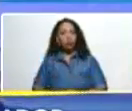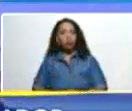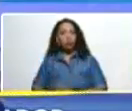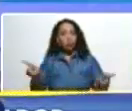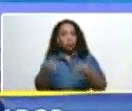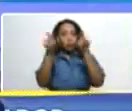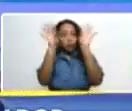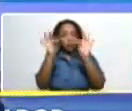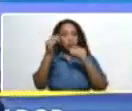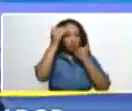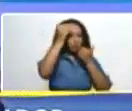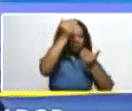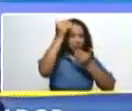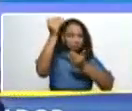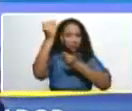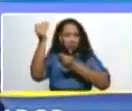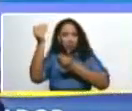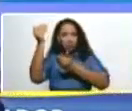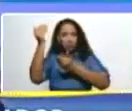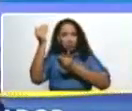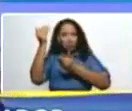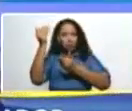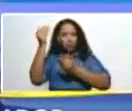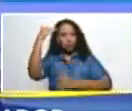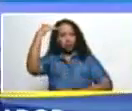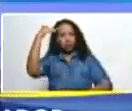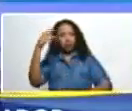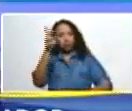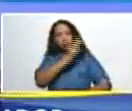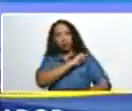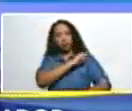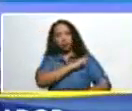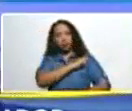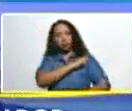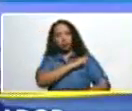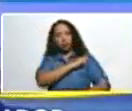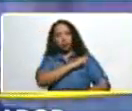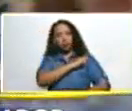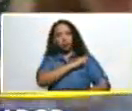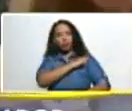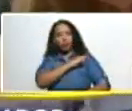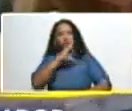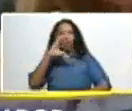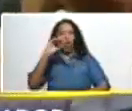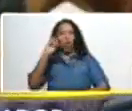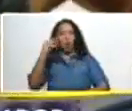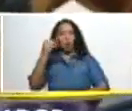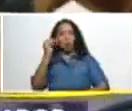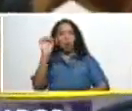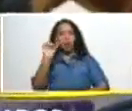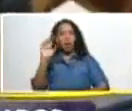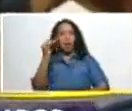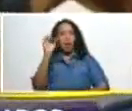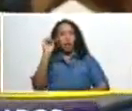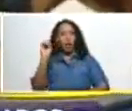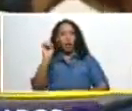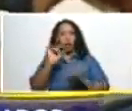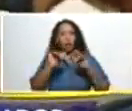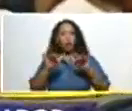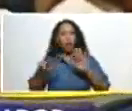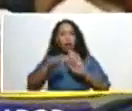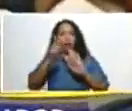Igualmente mi saludo a comisario general Mercy Bracho, la comisario secretaria general de